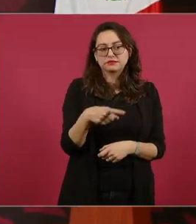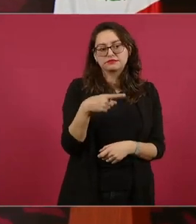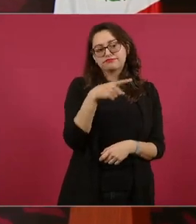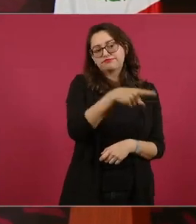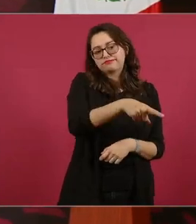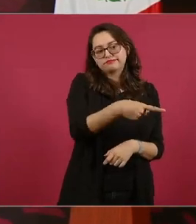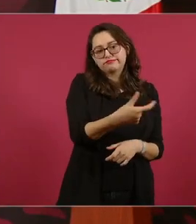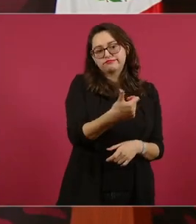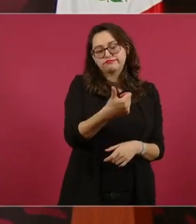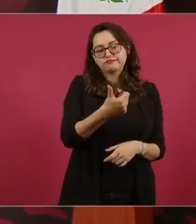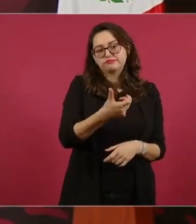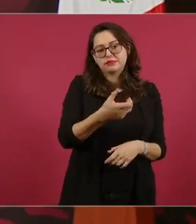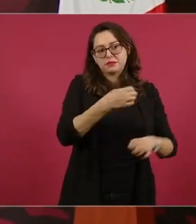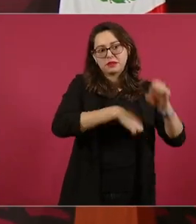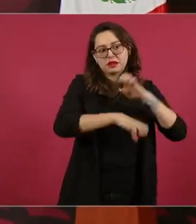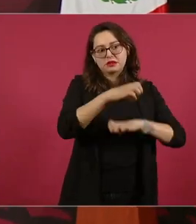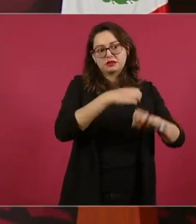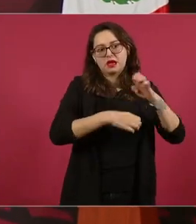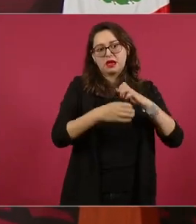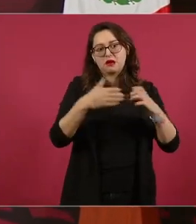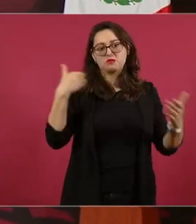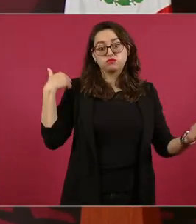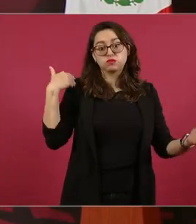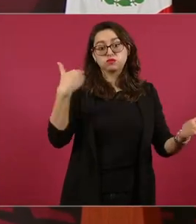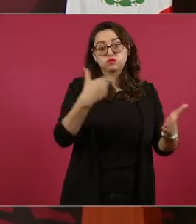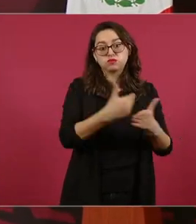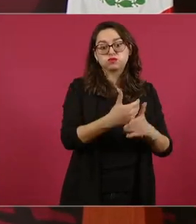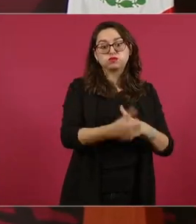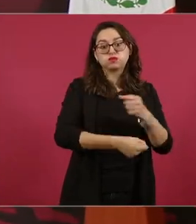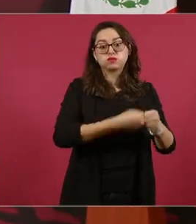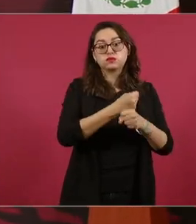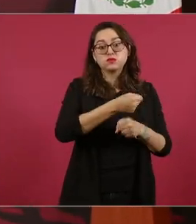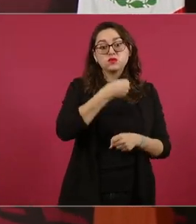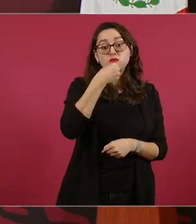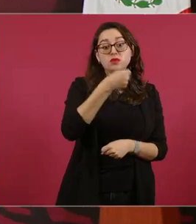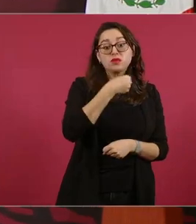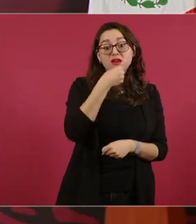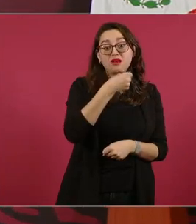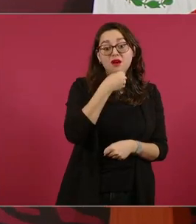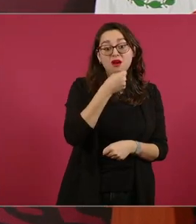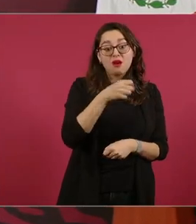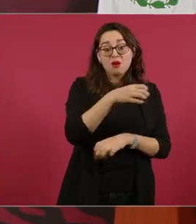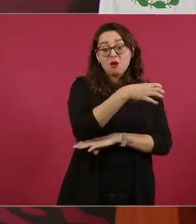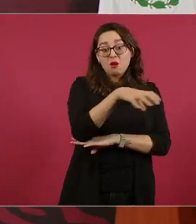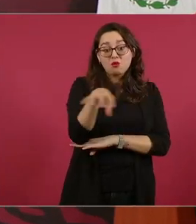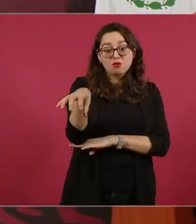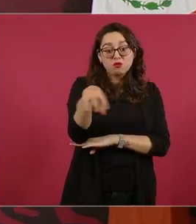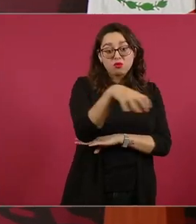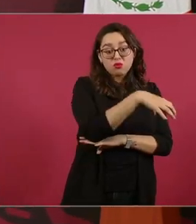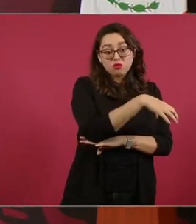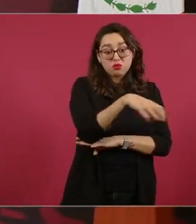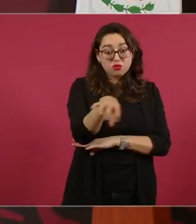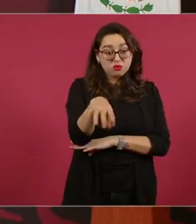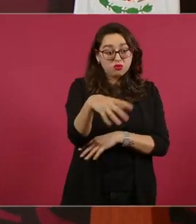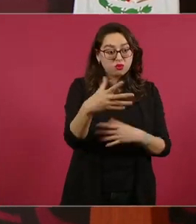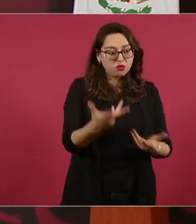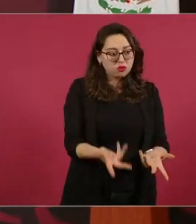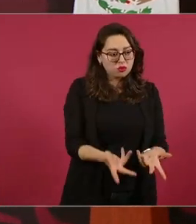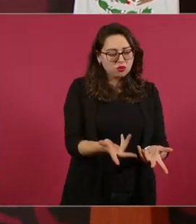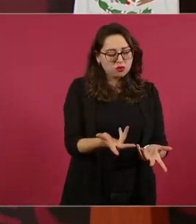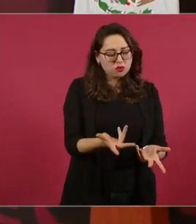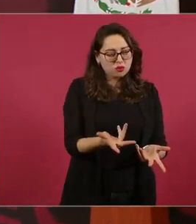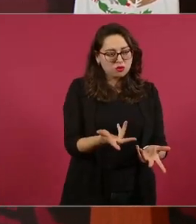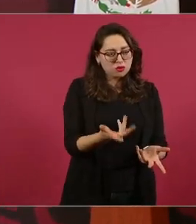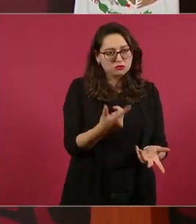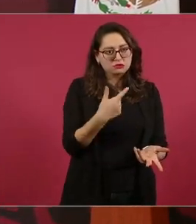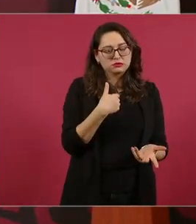antiguas. Entonces, ahí aprende uno que, por ejemplo, cuando se levanta una pieza,